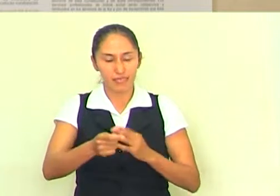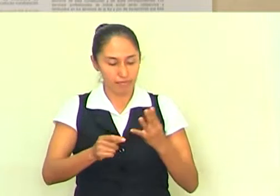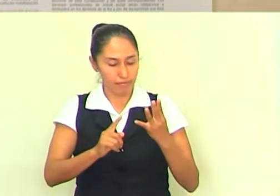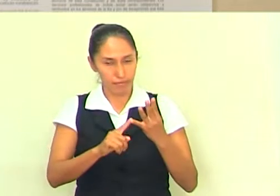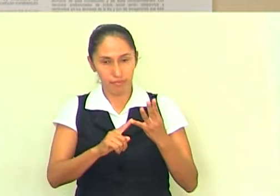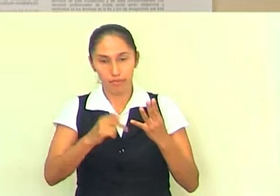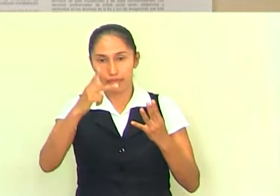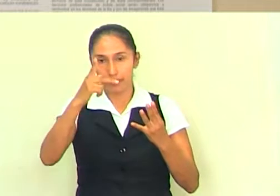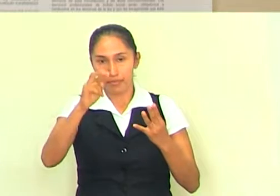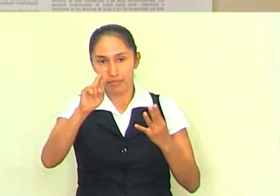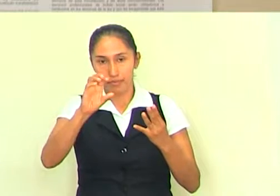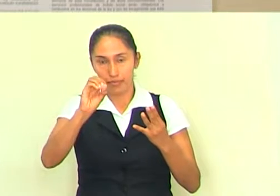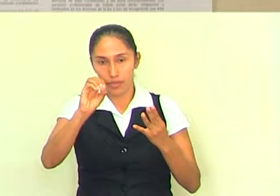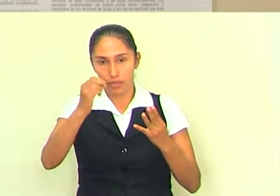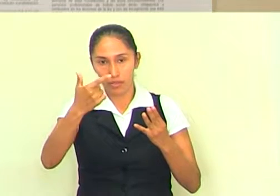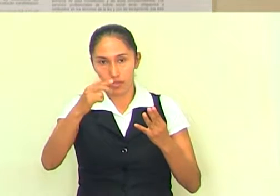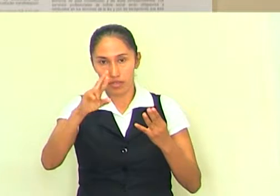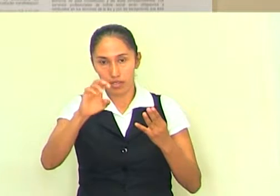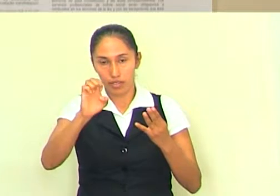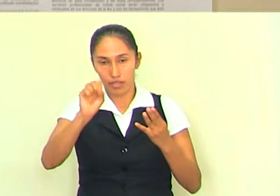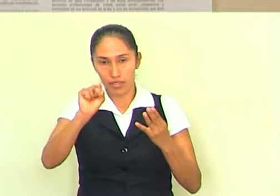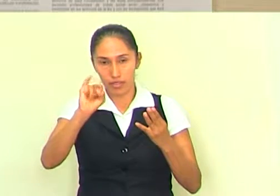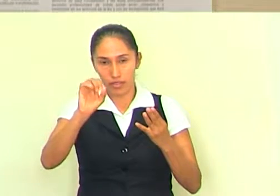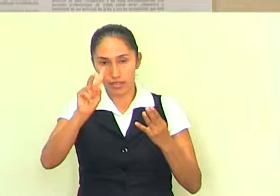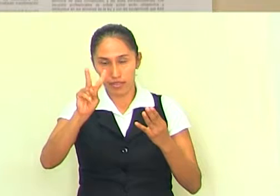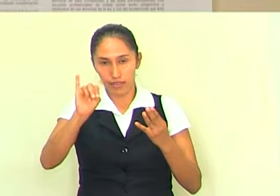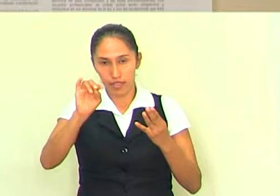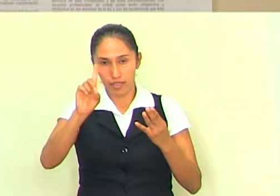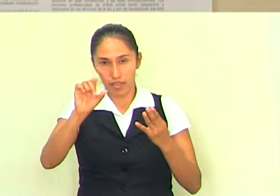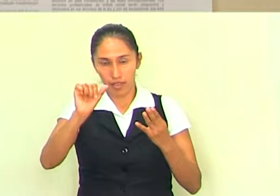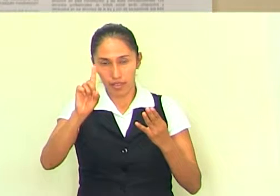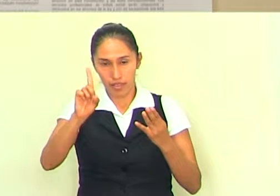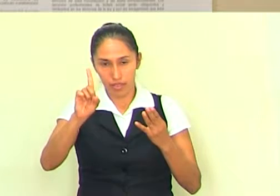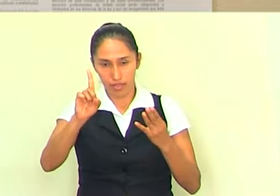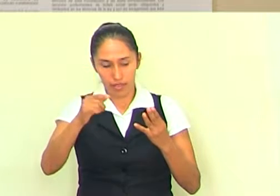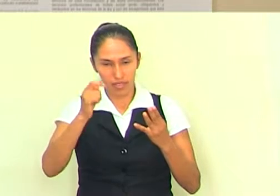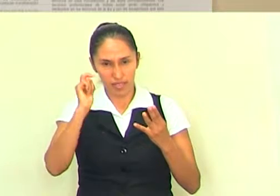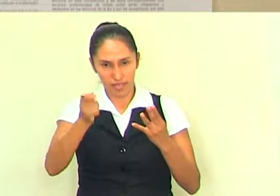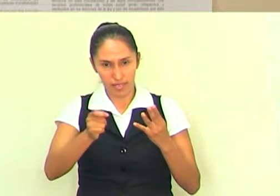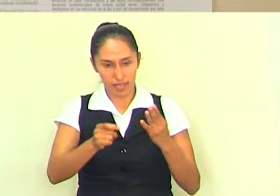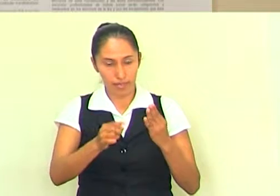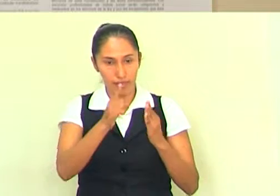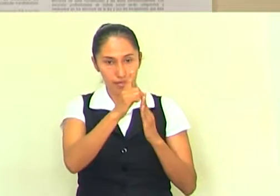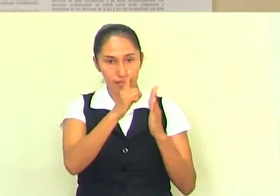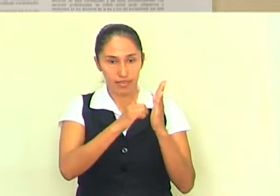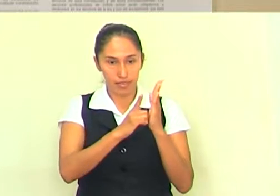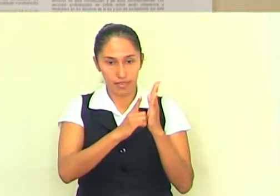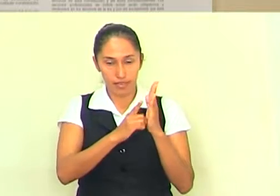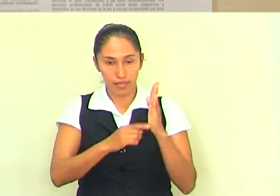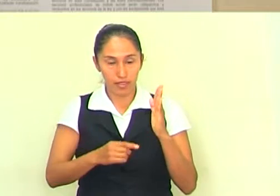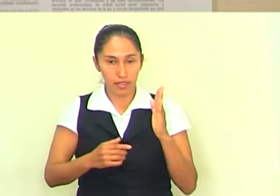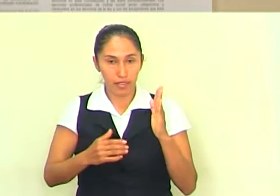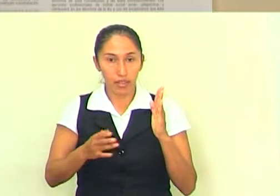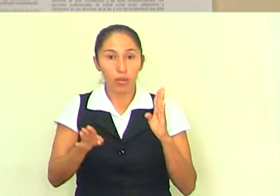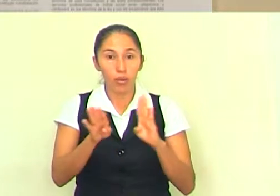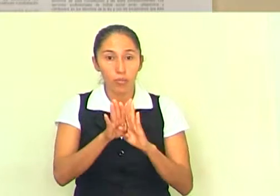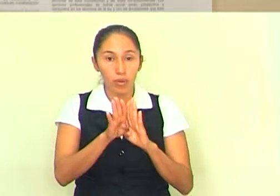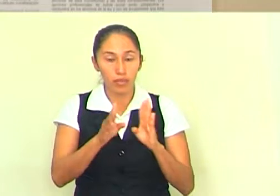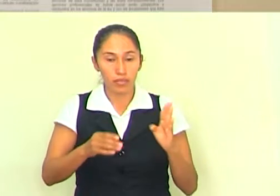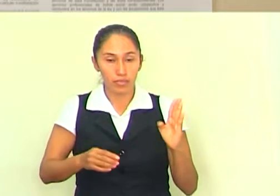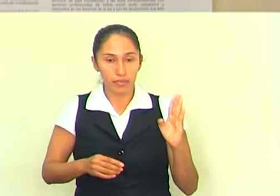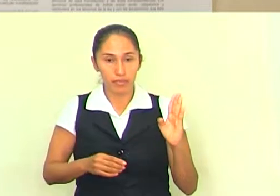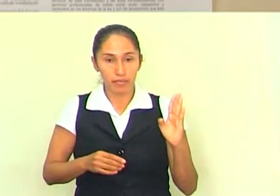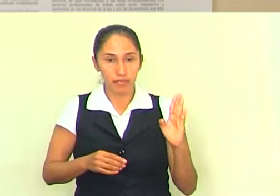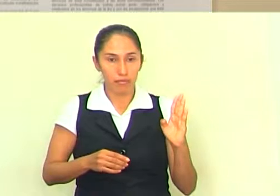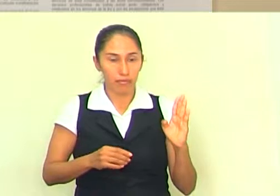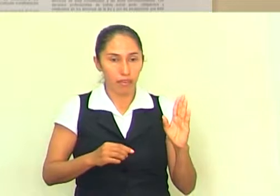por progresividad? Pues que los derechos deben irse respetando,